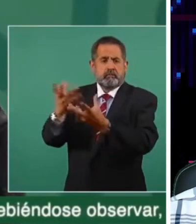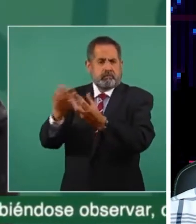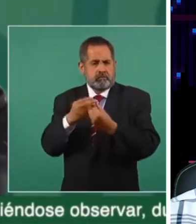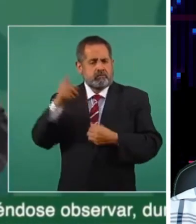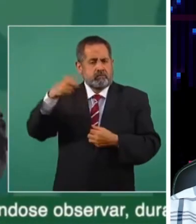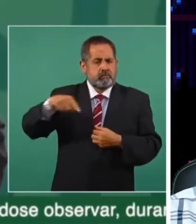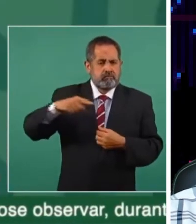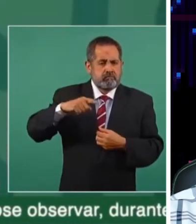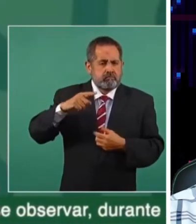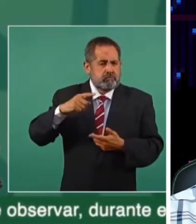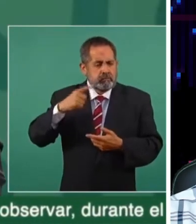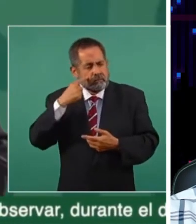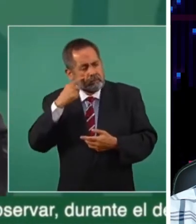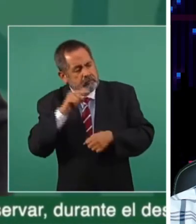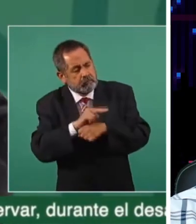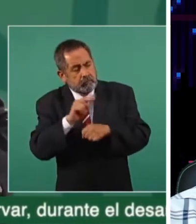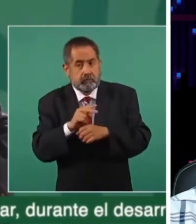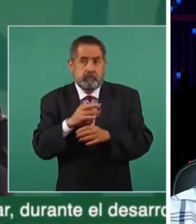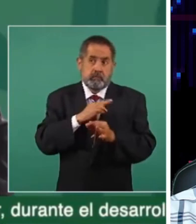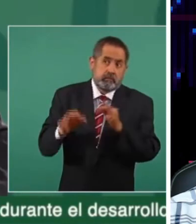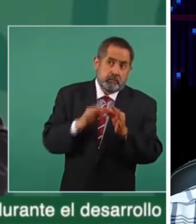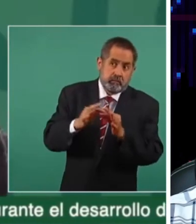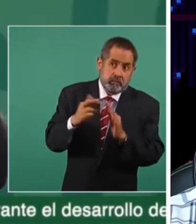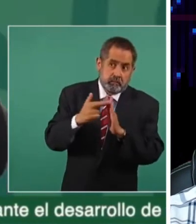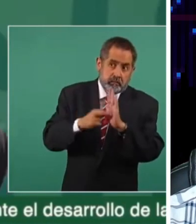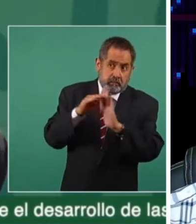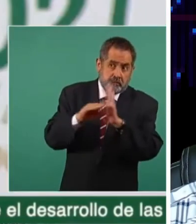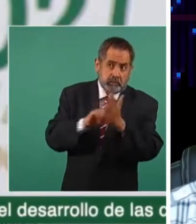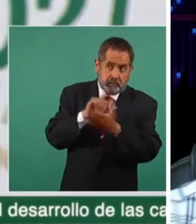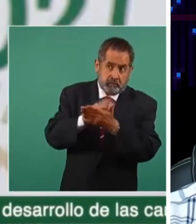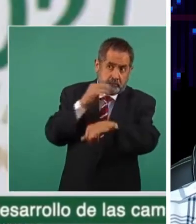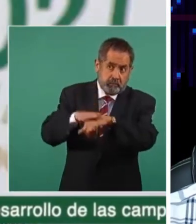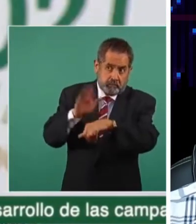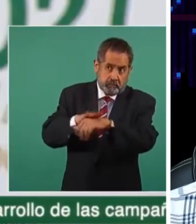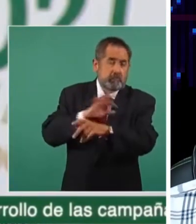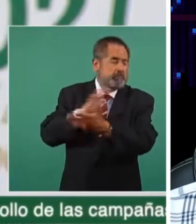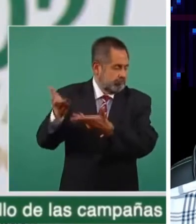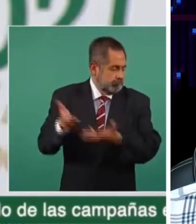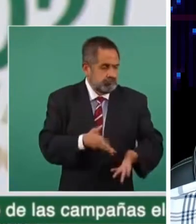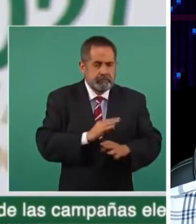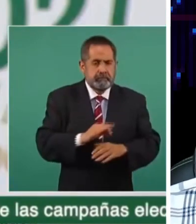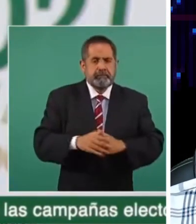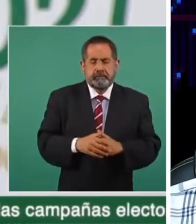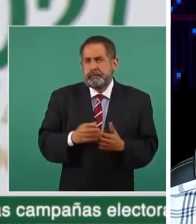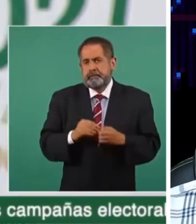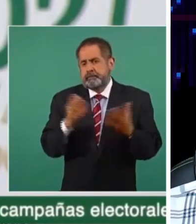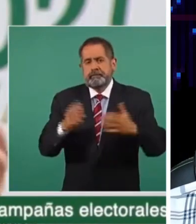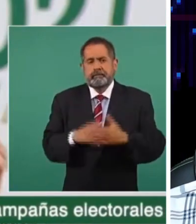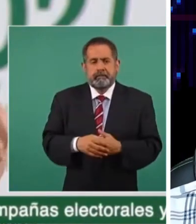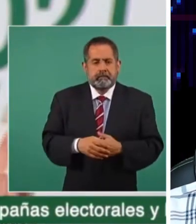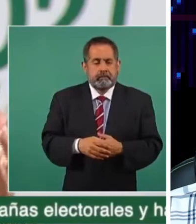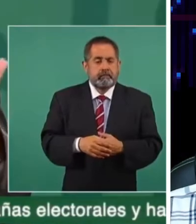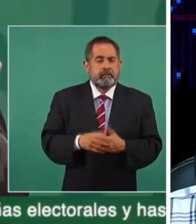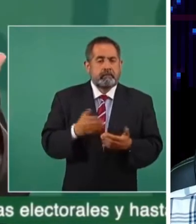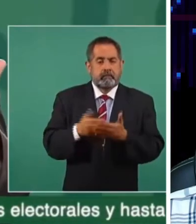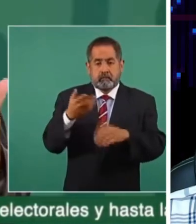sus observadores siempre y cuando cumplan con la legislación mexicana, es lo que se les advirtió. Ahora, por supuesto que la actuación del